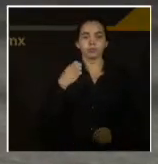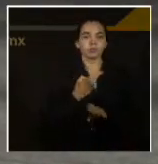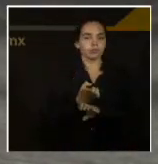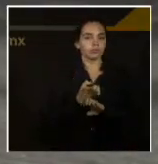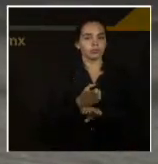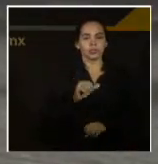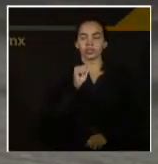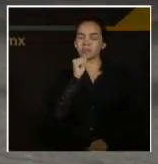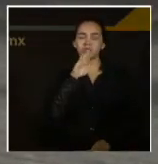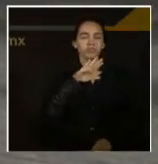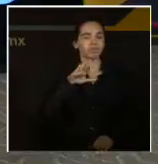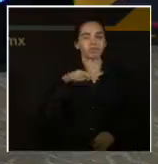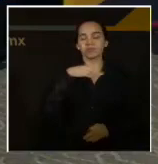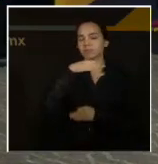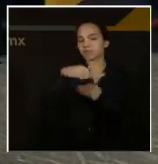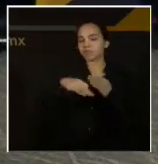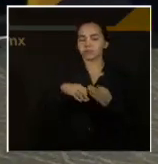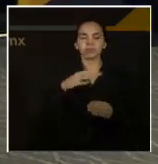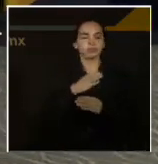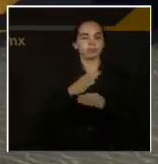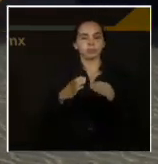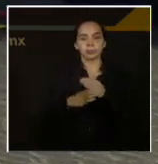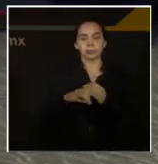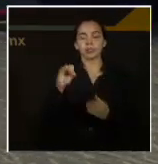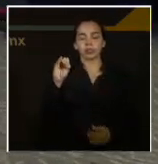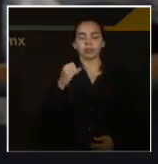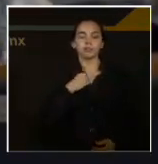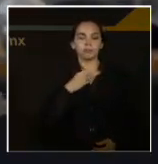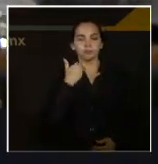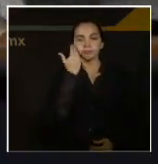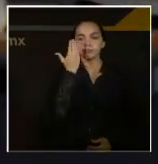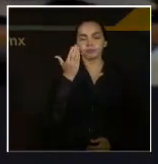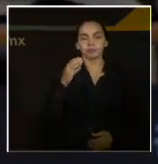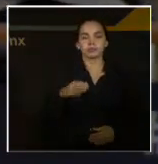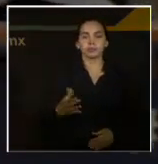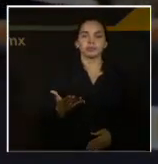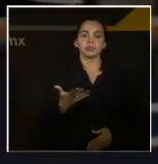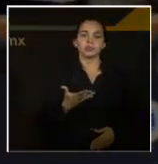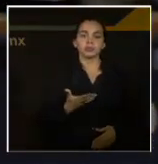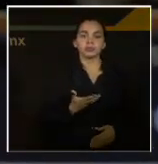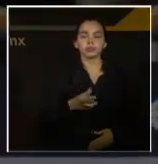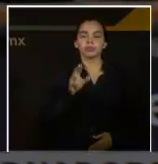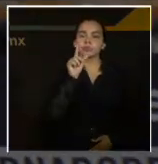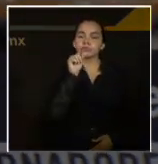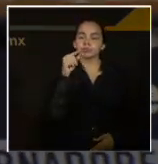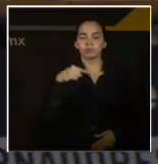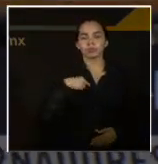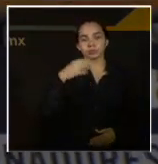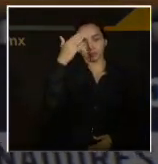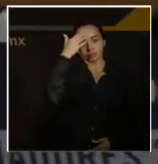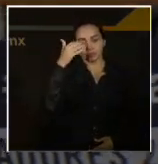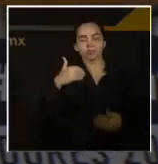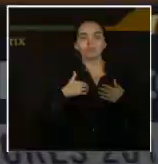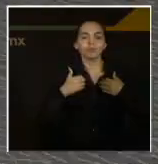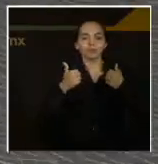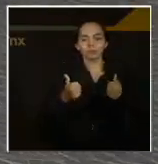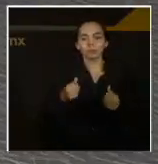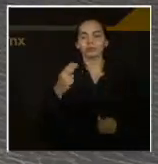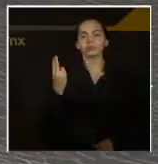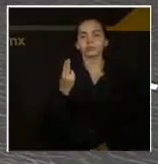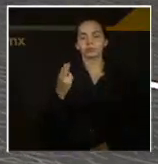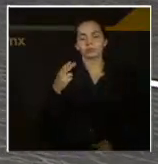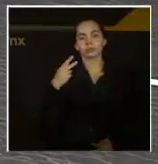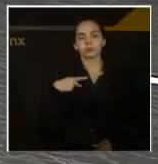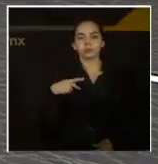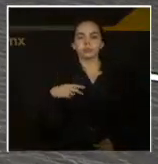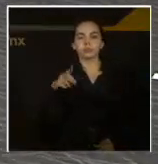es todólogo, pero lo que sí quieren los ciudadanos es tener una autoridad que entienda las necesidades de la gente para